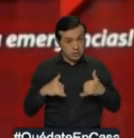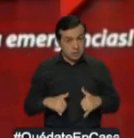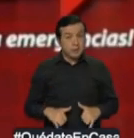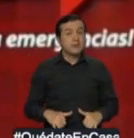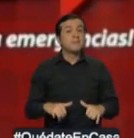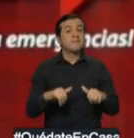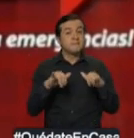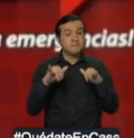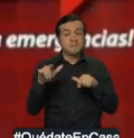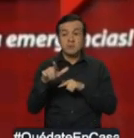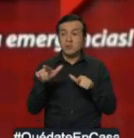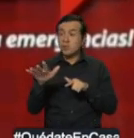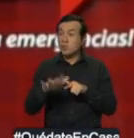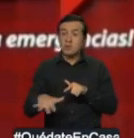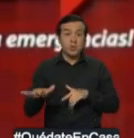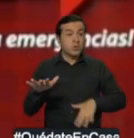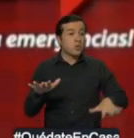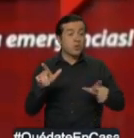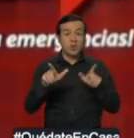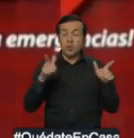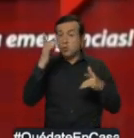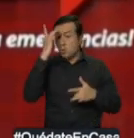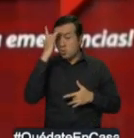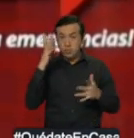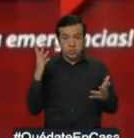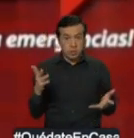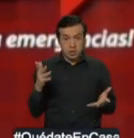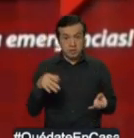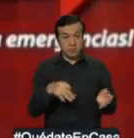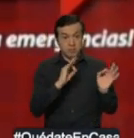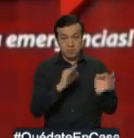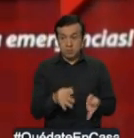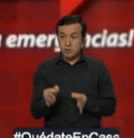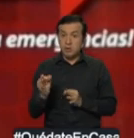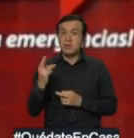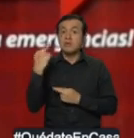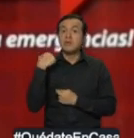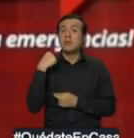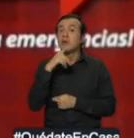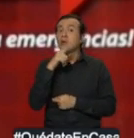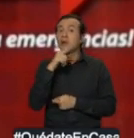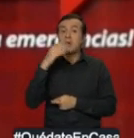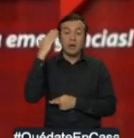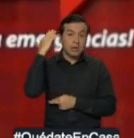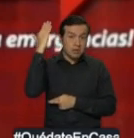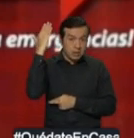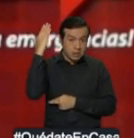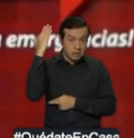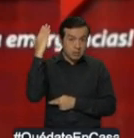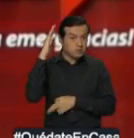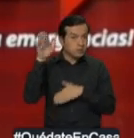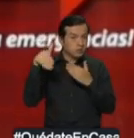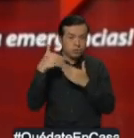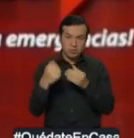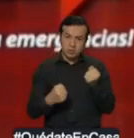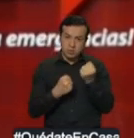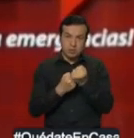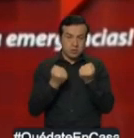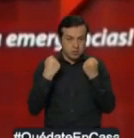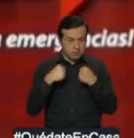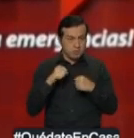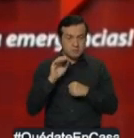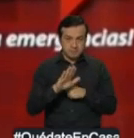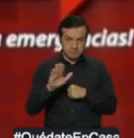que en los lugares en donde no hay ningún contagio diferenciar eso de quien depende de los alcaldes y contarán con todo el apoyo operativo que